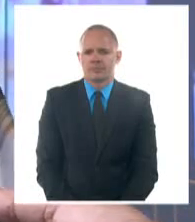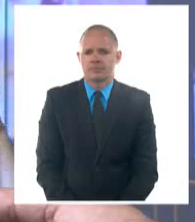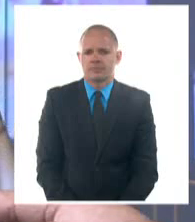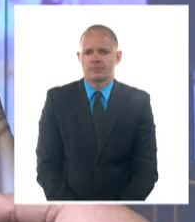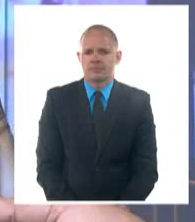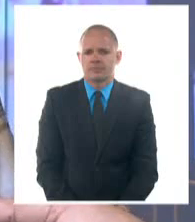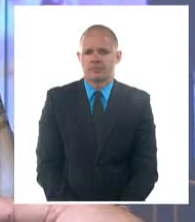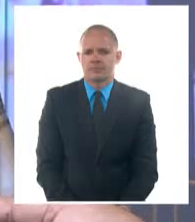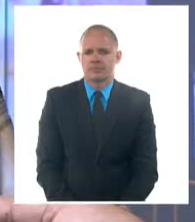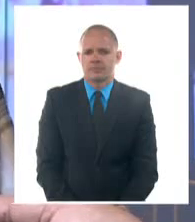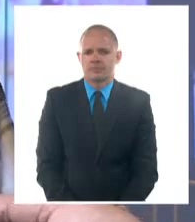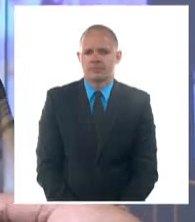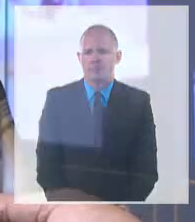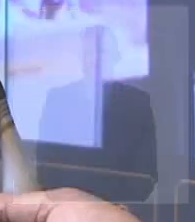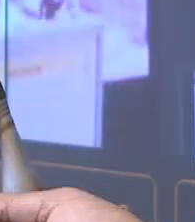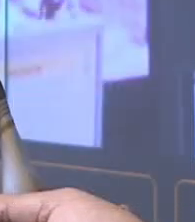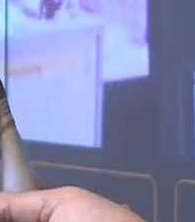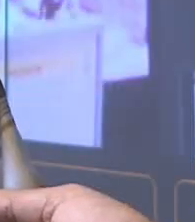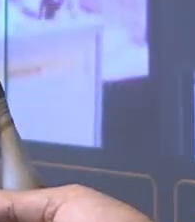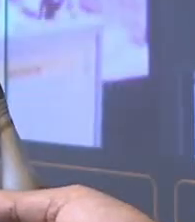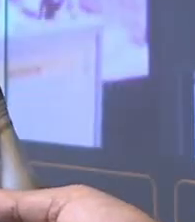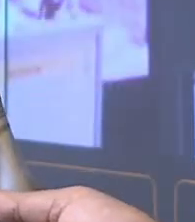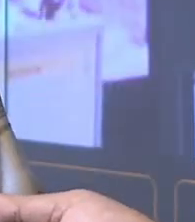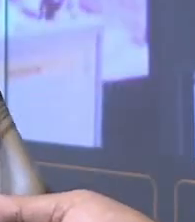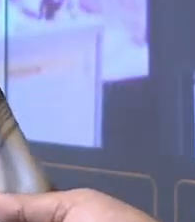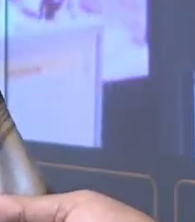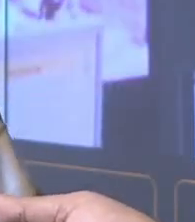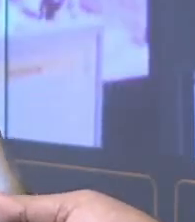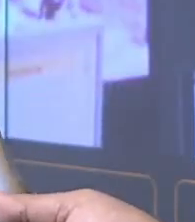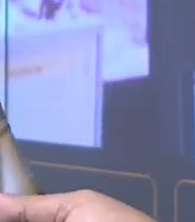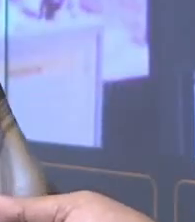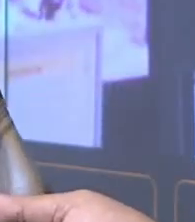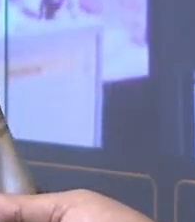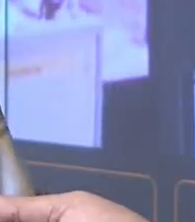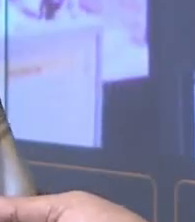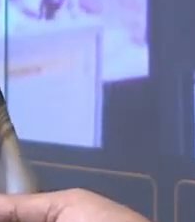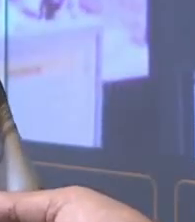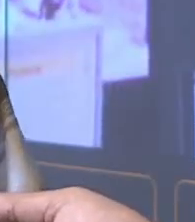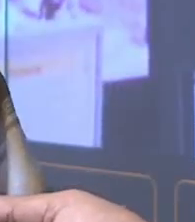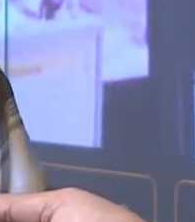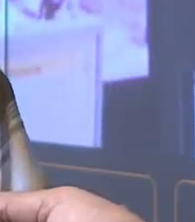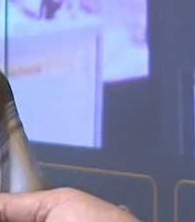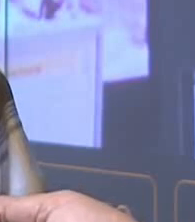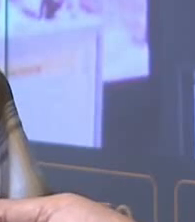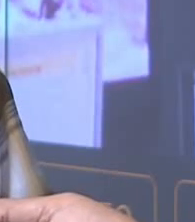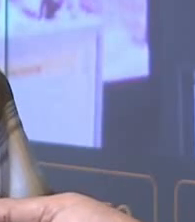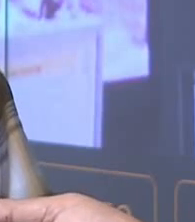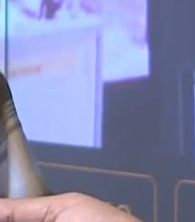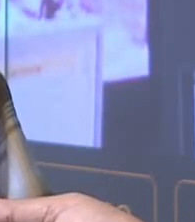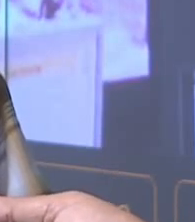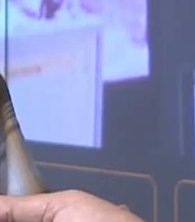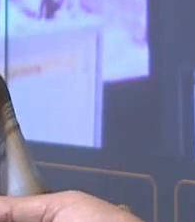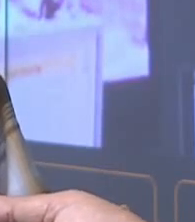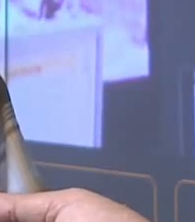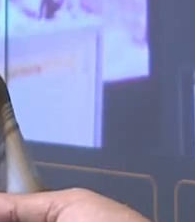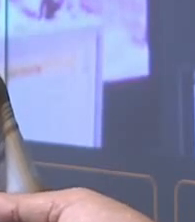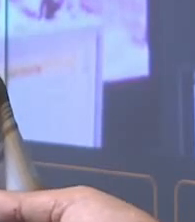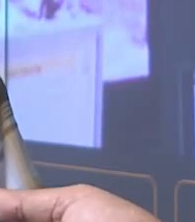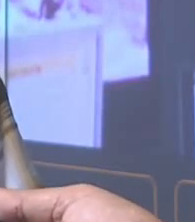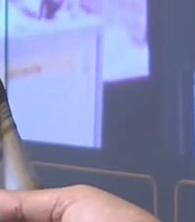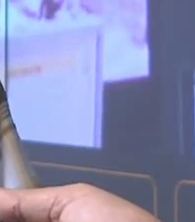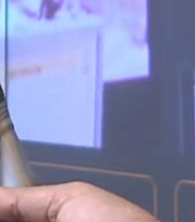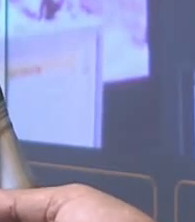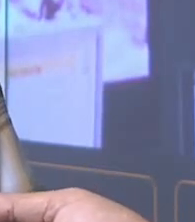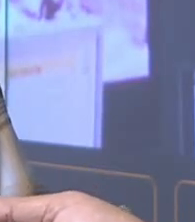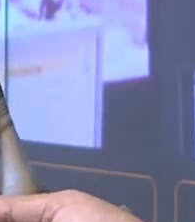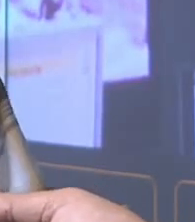y una vez que se rodara la unidad, había que hacer medición, o sea, comprobaciones de los trabajos que se realizaron de